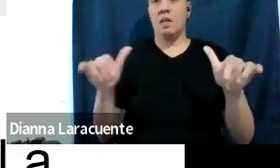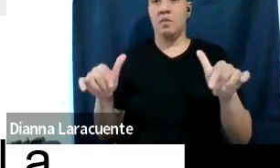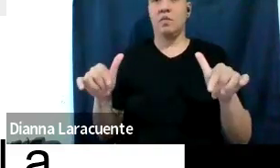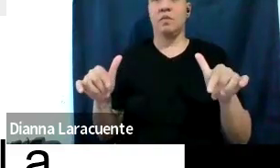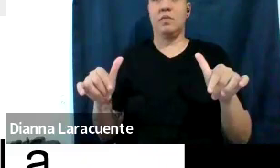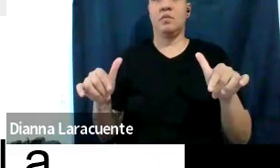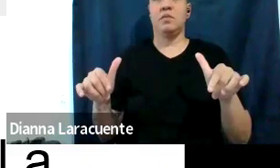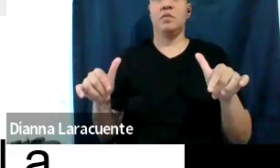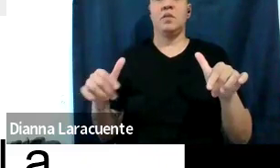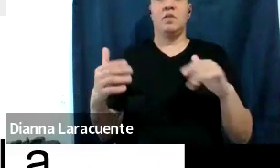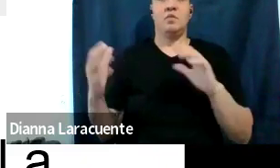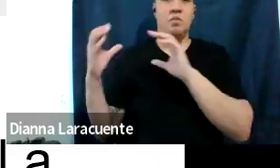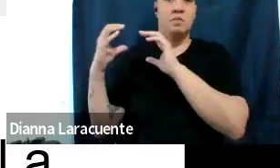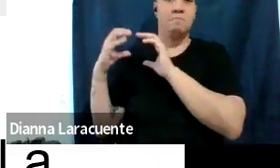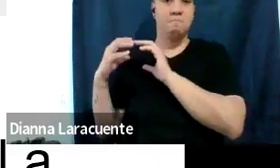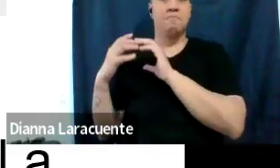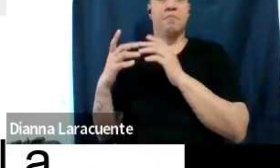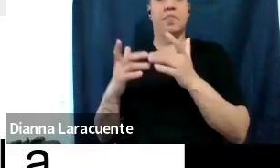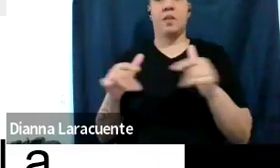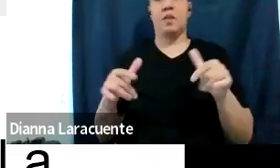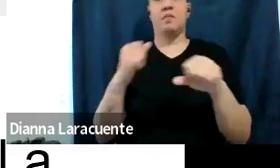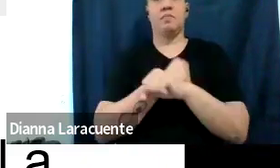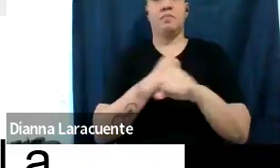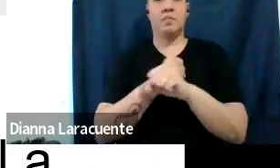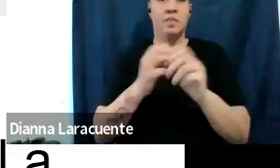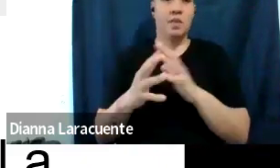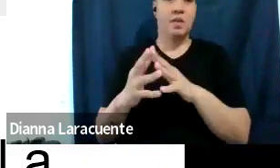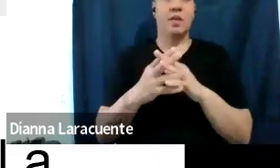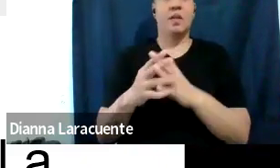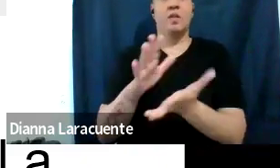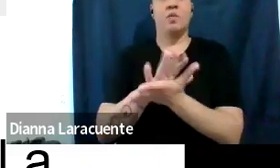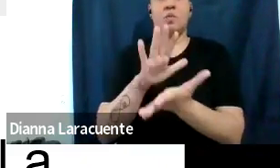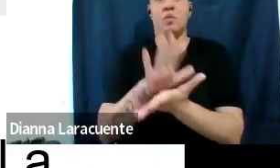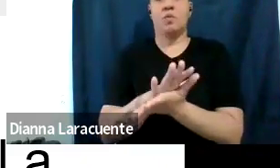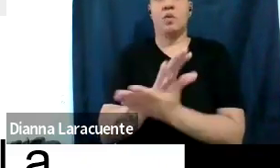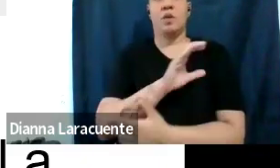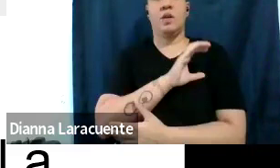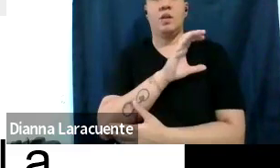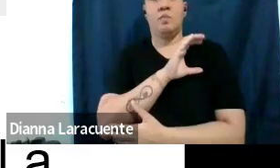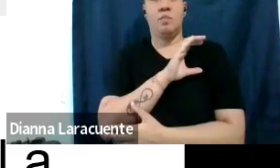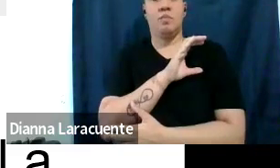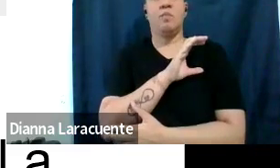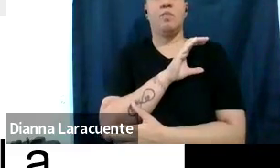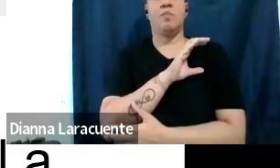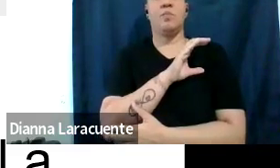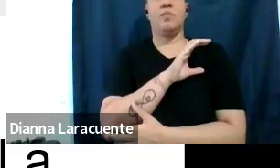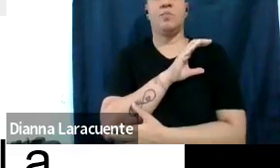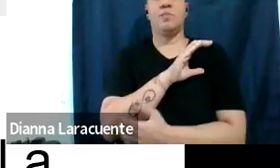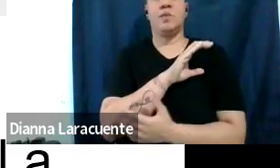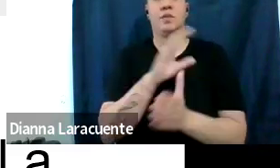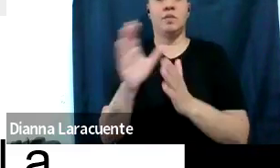yugo del idioma, y combatió la americanización en las escuelas, y la policía insular se organizó para